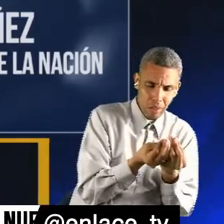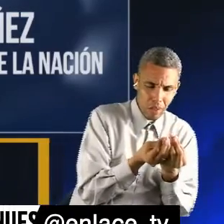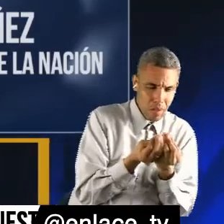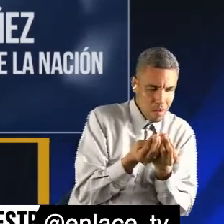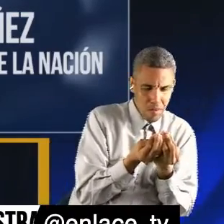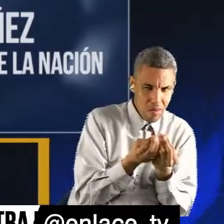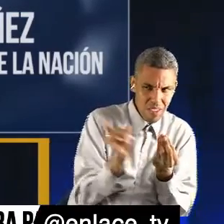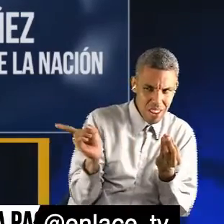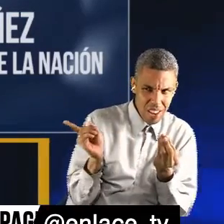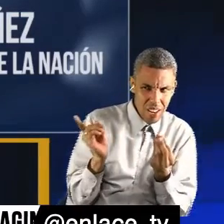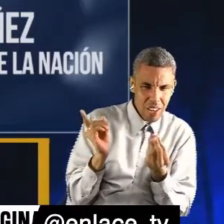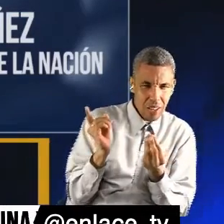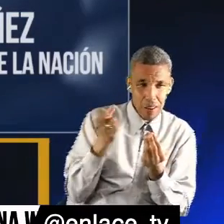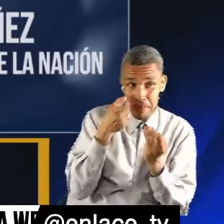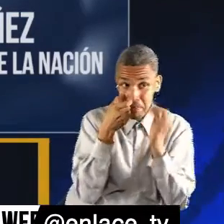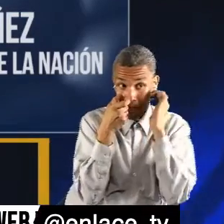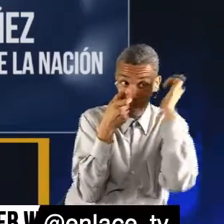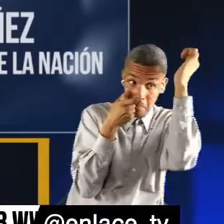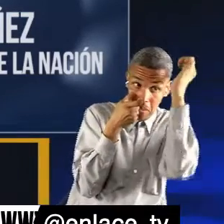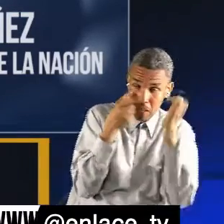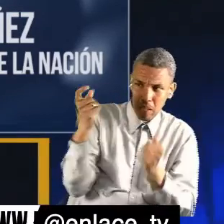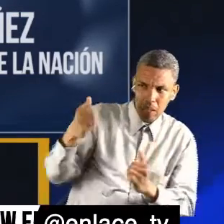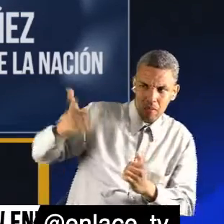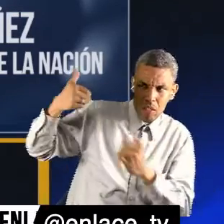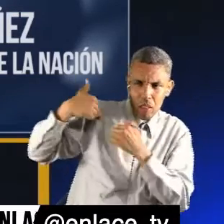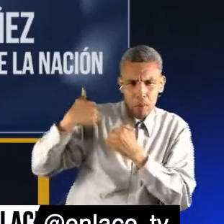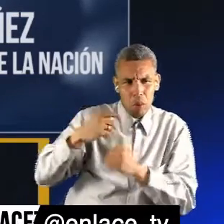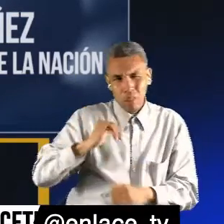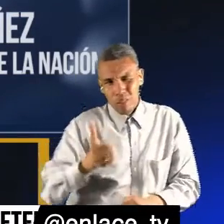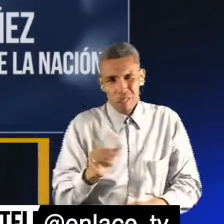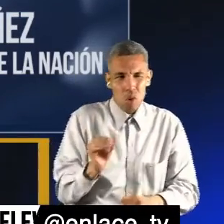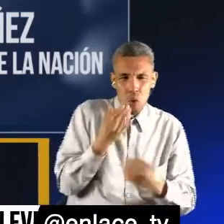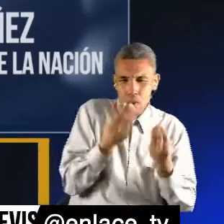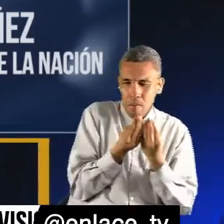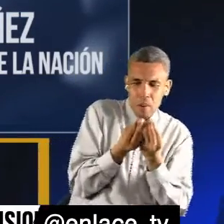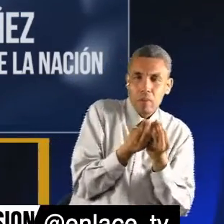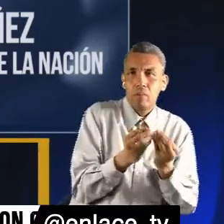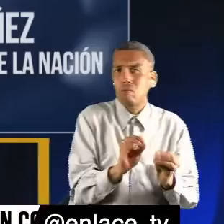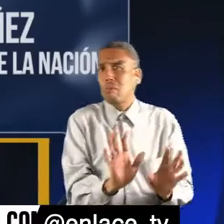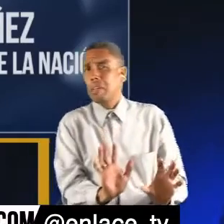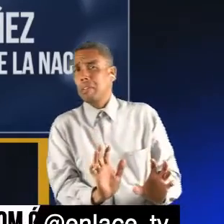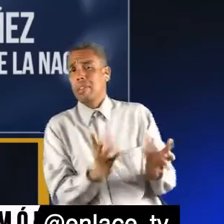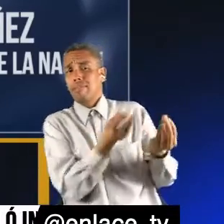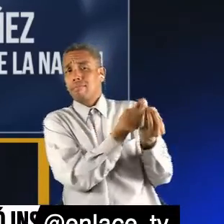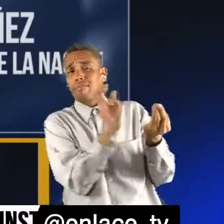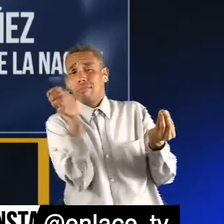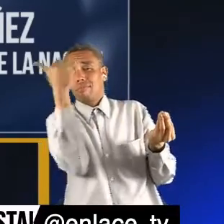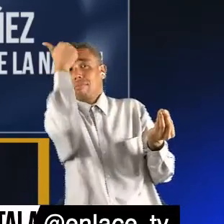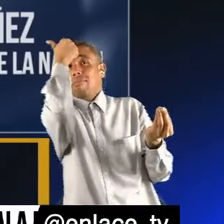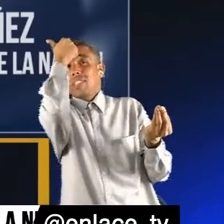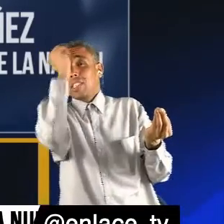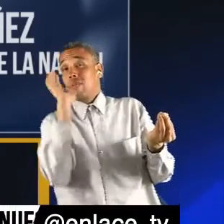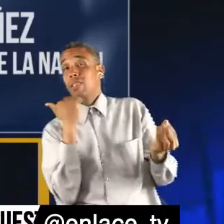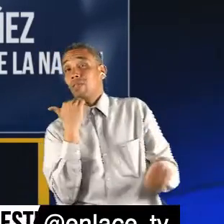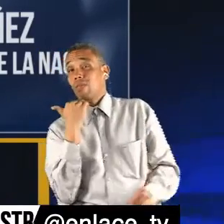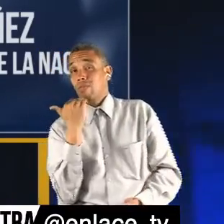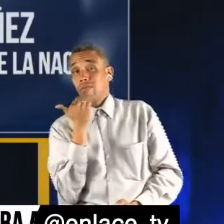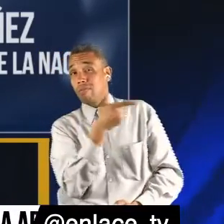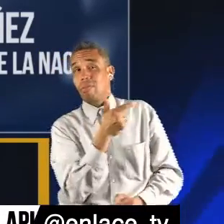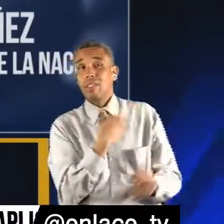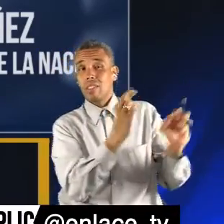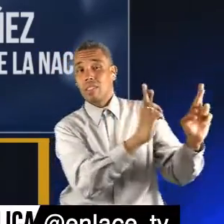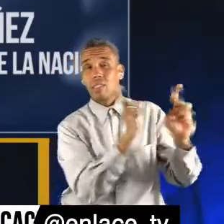Él proferirá la decisión que corresponda. la posición, la